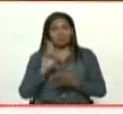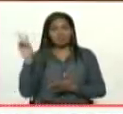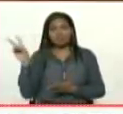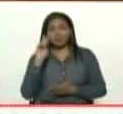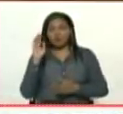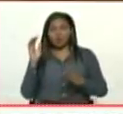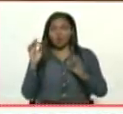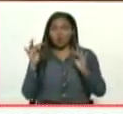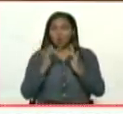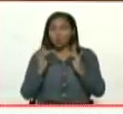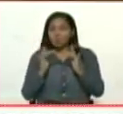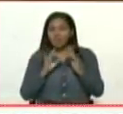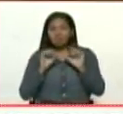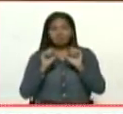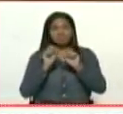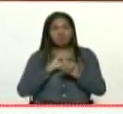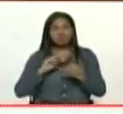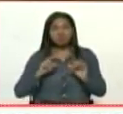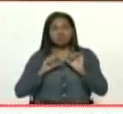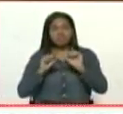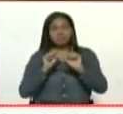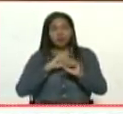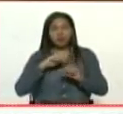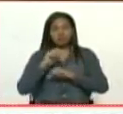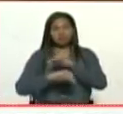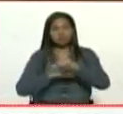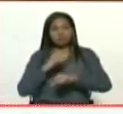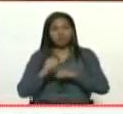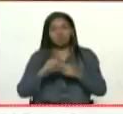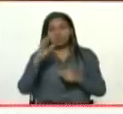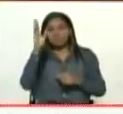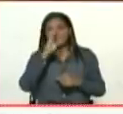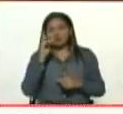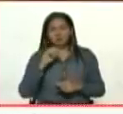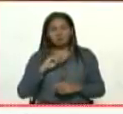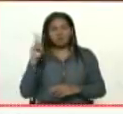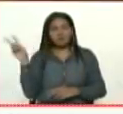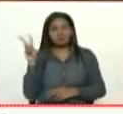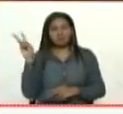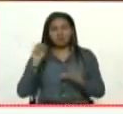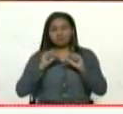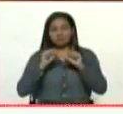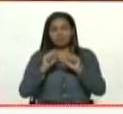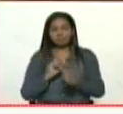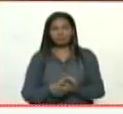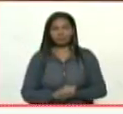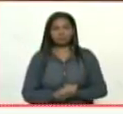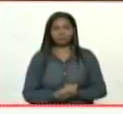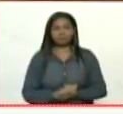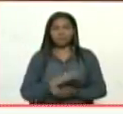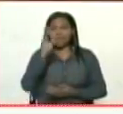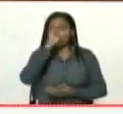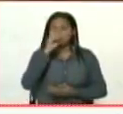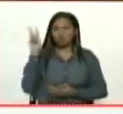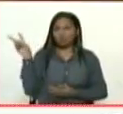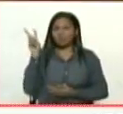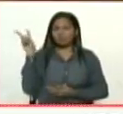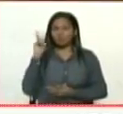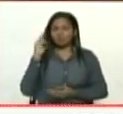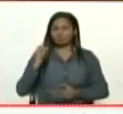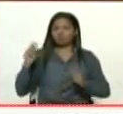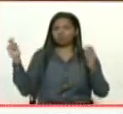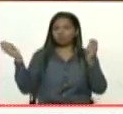comunicación permanente como la mantenemos con la Asociación Bancaria de Venezuela. Y el Banco de Venezuela es como un banco de